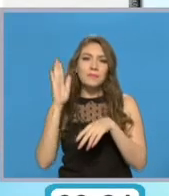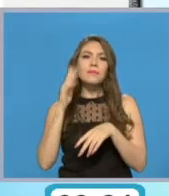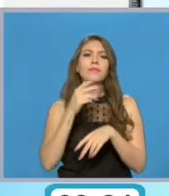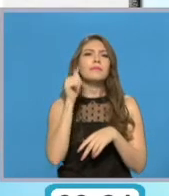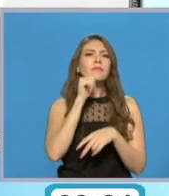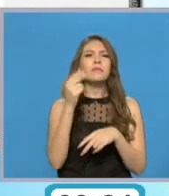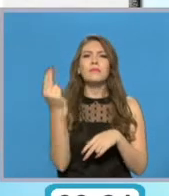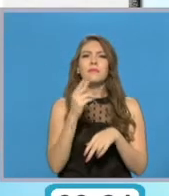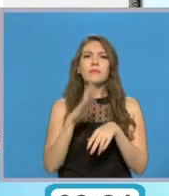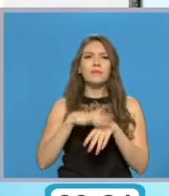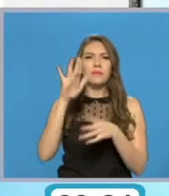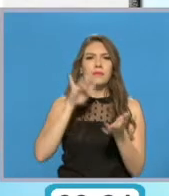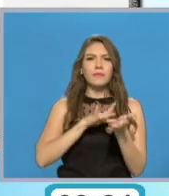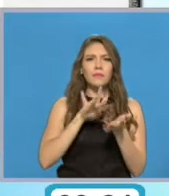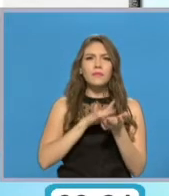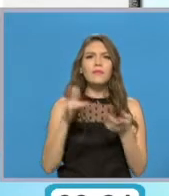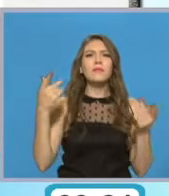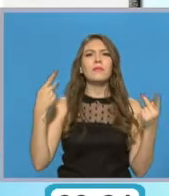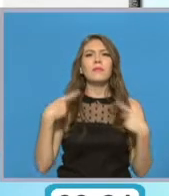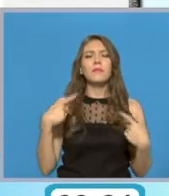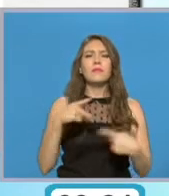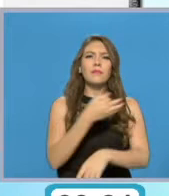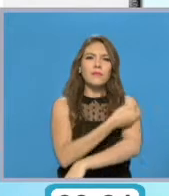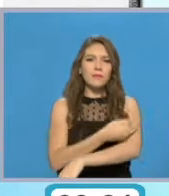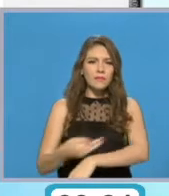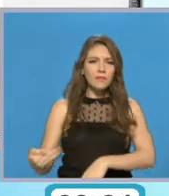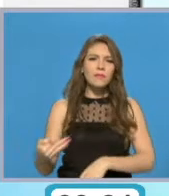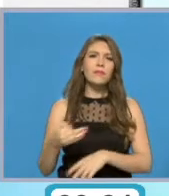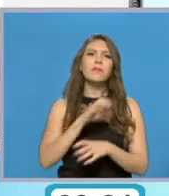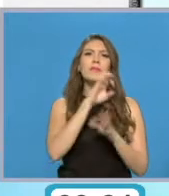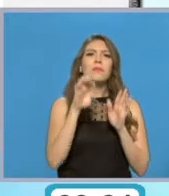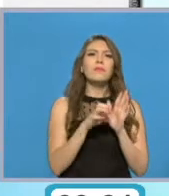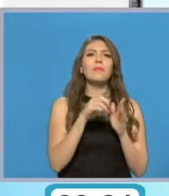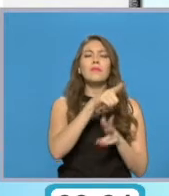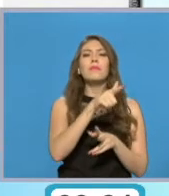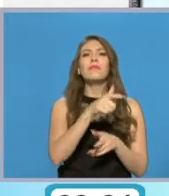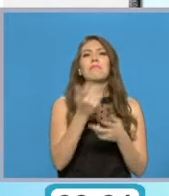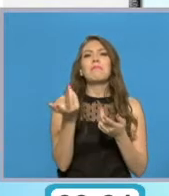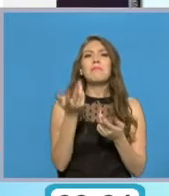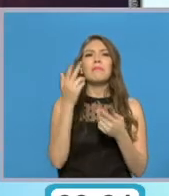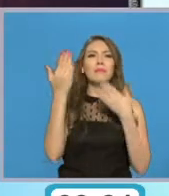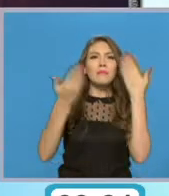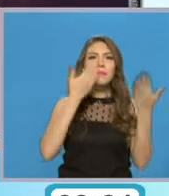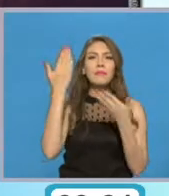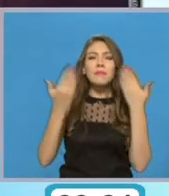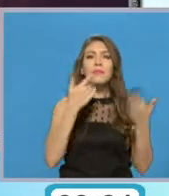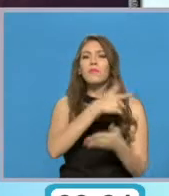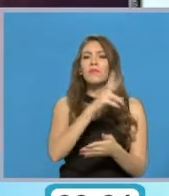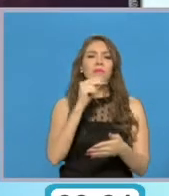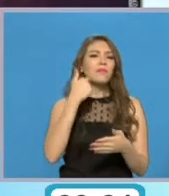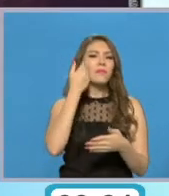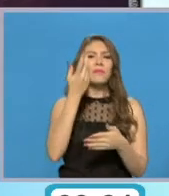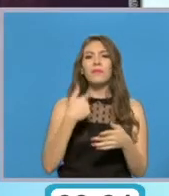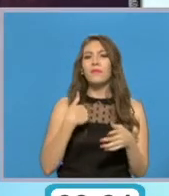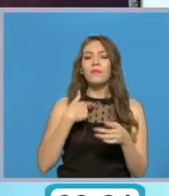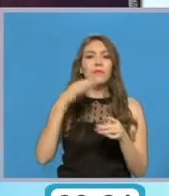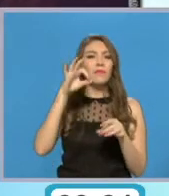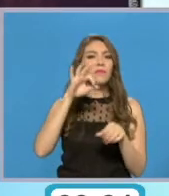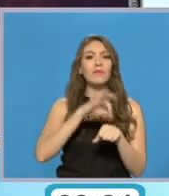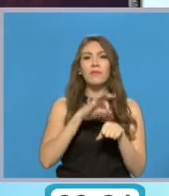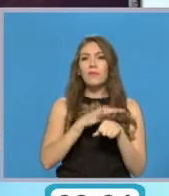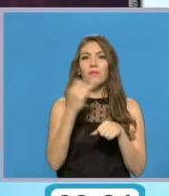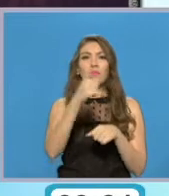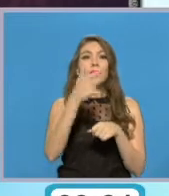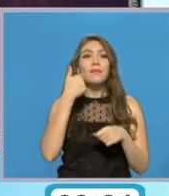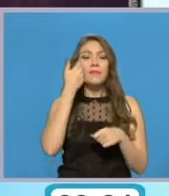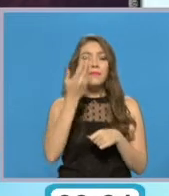familia. Incluso con la decisión de una carrera. ¿No? Decir, ¿qué crees, mamá? No voy a ser médico como tú querías. Voy a ser actriz. Como mi papá. Voy a